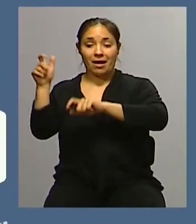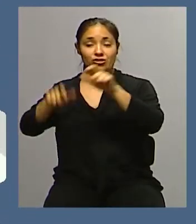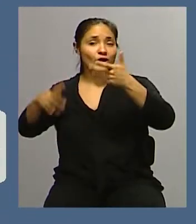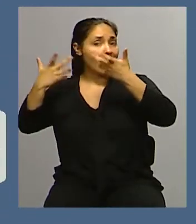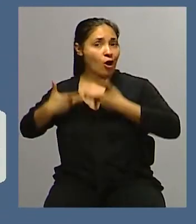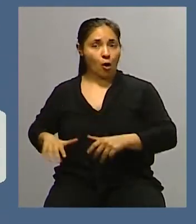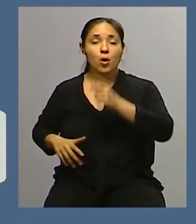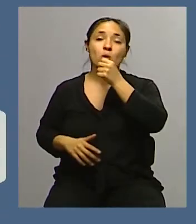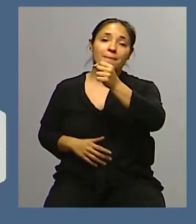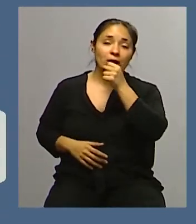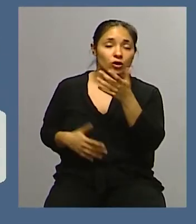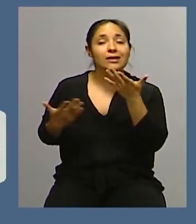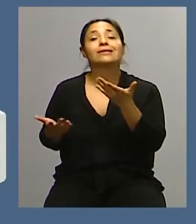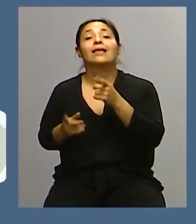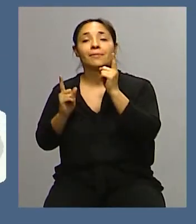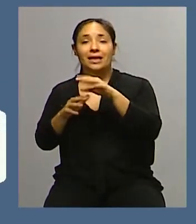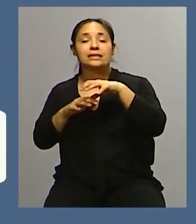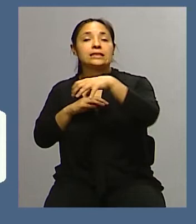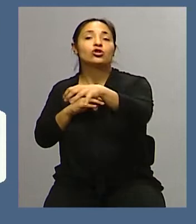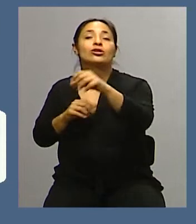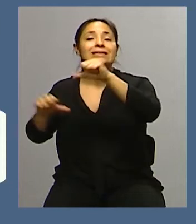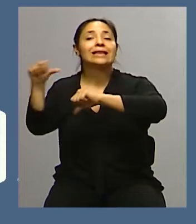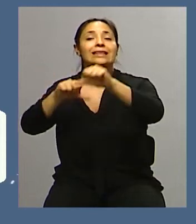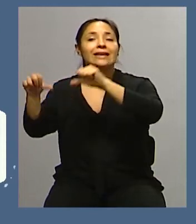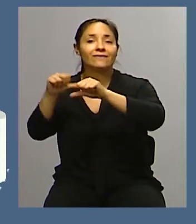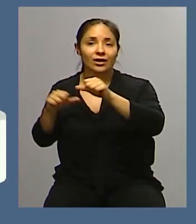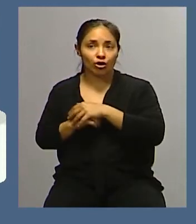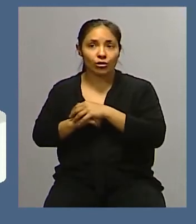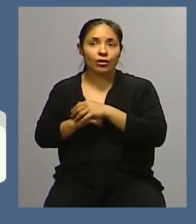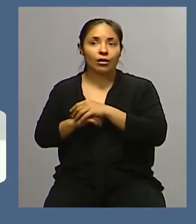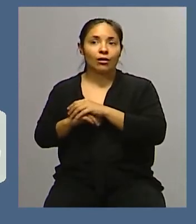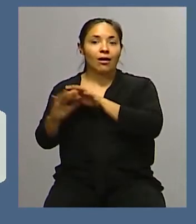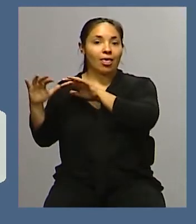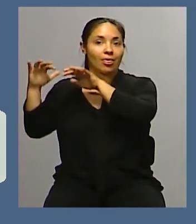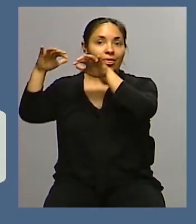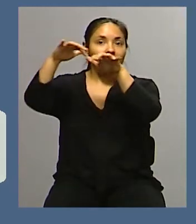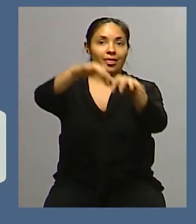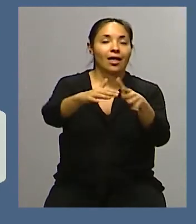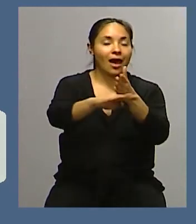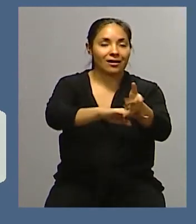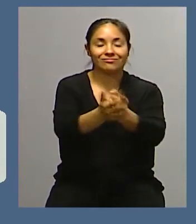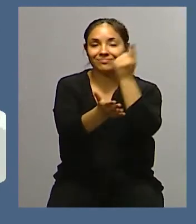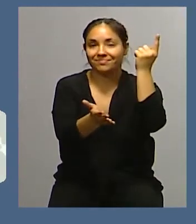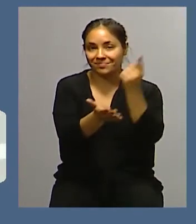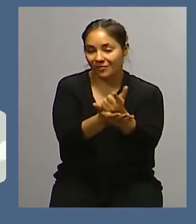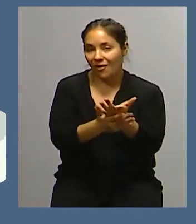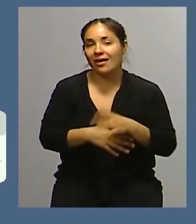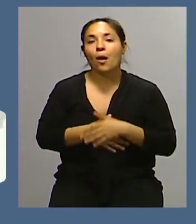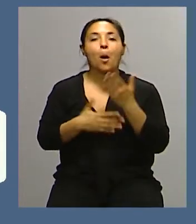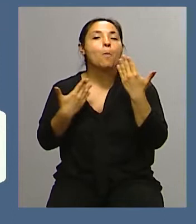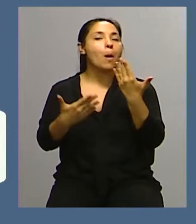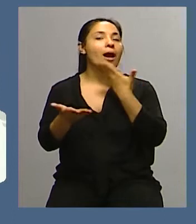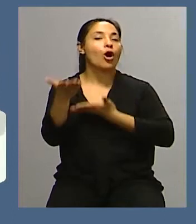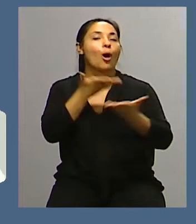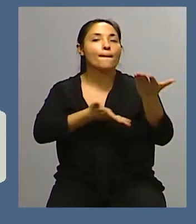y los periodistas, hasta el sector científico, no puede entrar a los espacios de negociación. O sea, se puede compartir